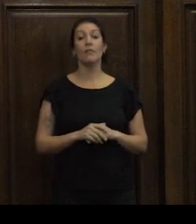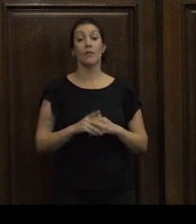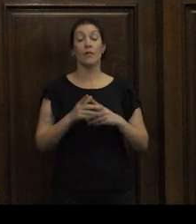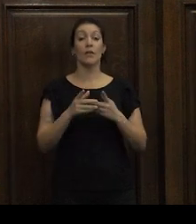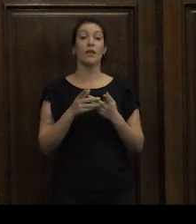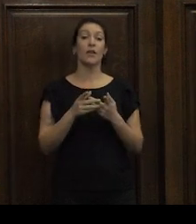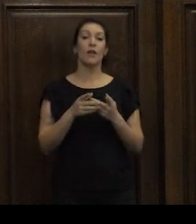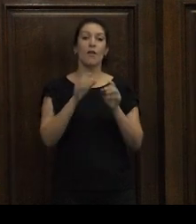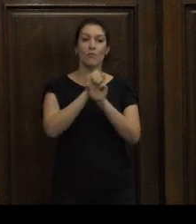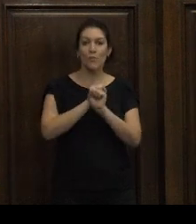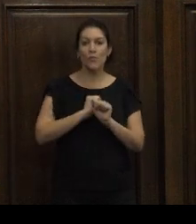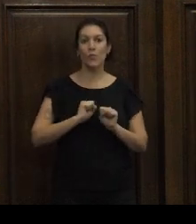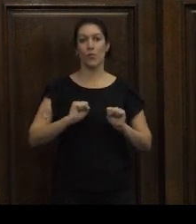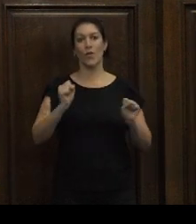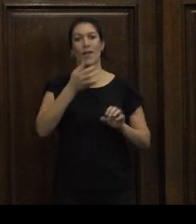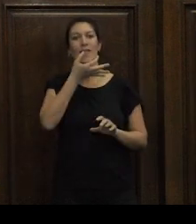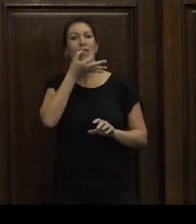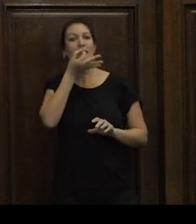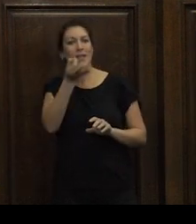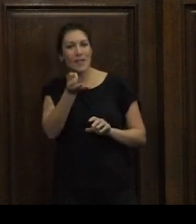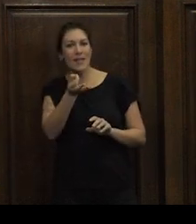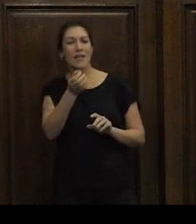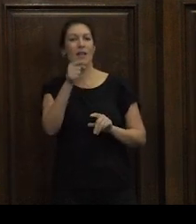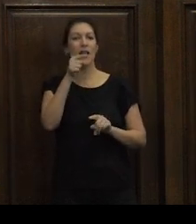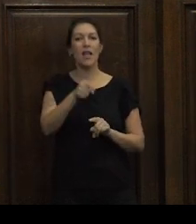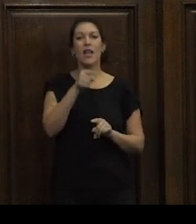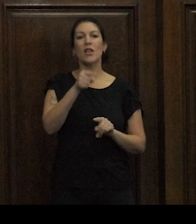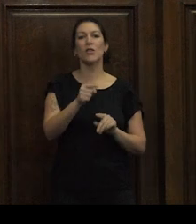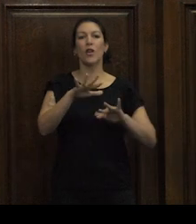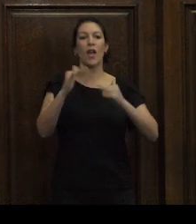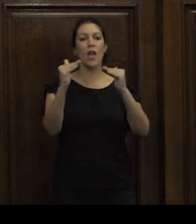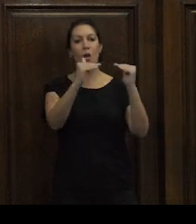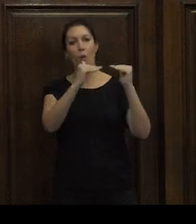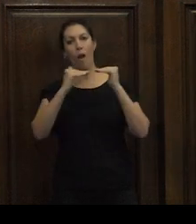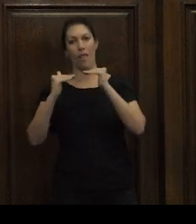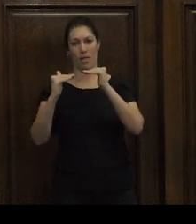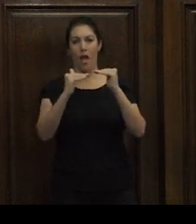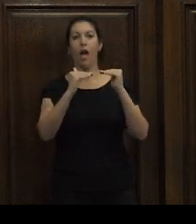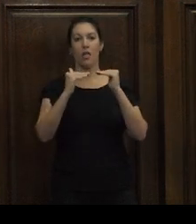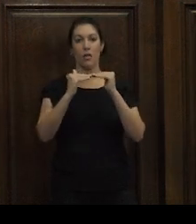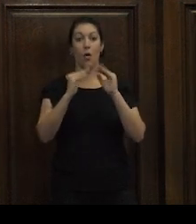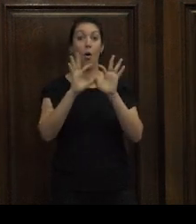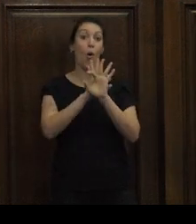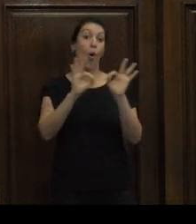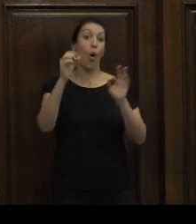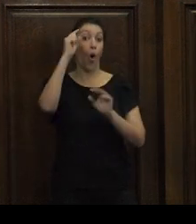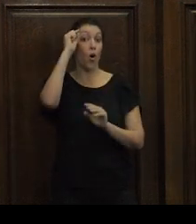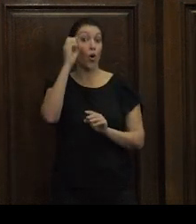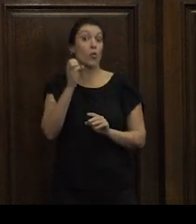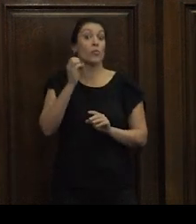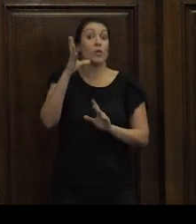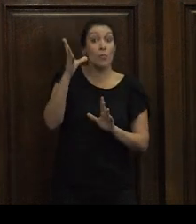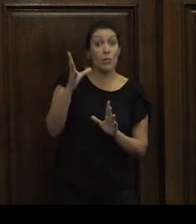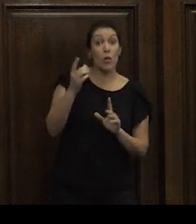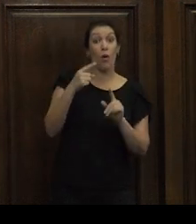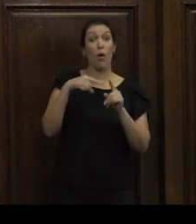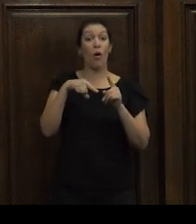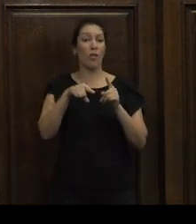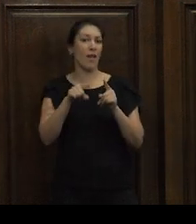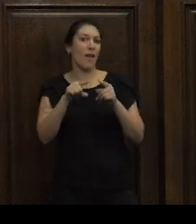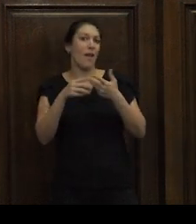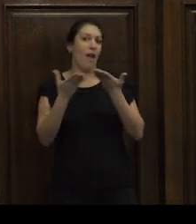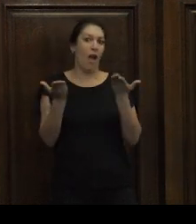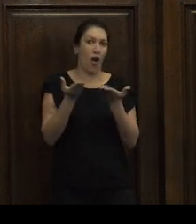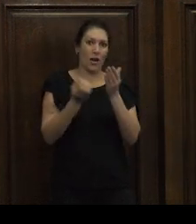podríamos concentrarnos un poco en una de estas nociones, como es la de igualdad, o en el concepto de meritocracia, quizás